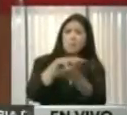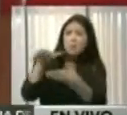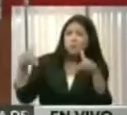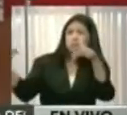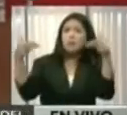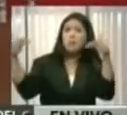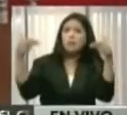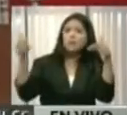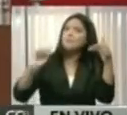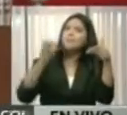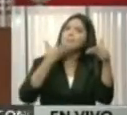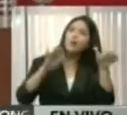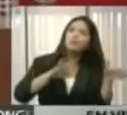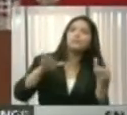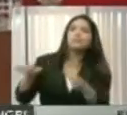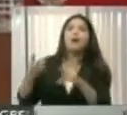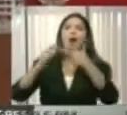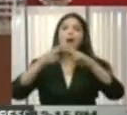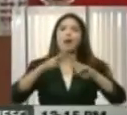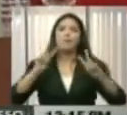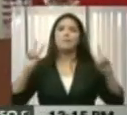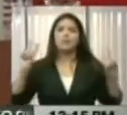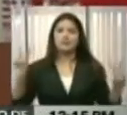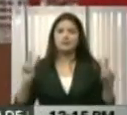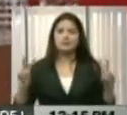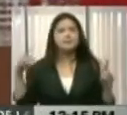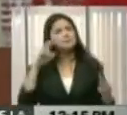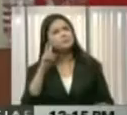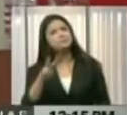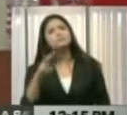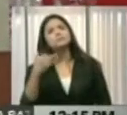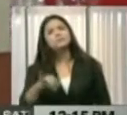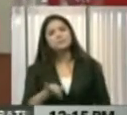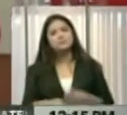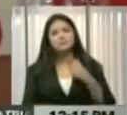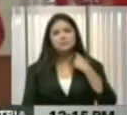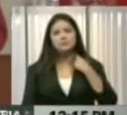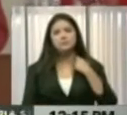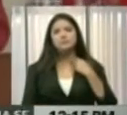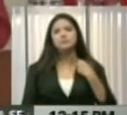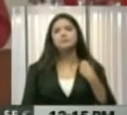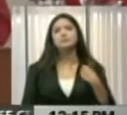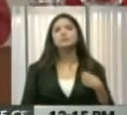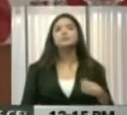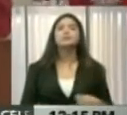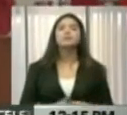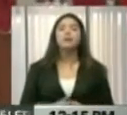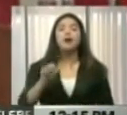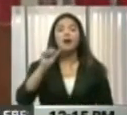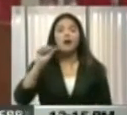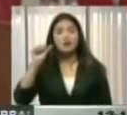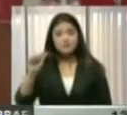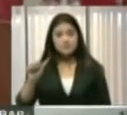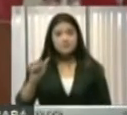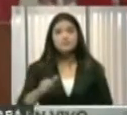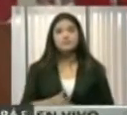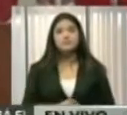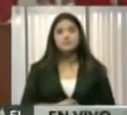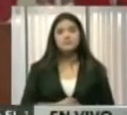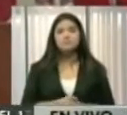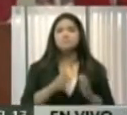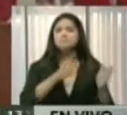armado hacia la paz, teniendo en cuenta lo siguiente. A. La